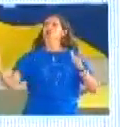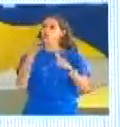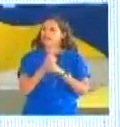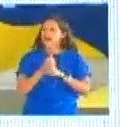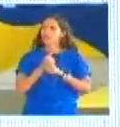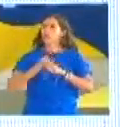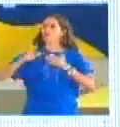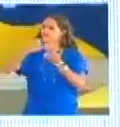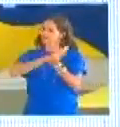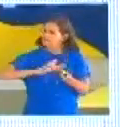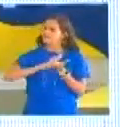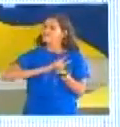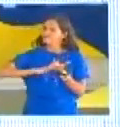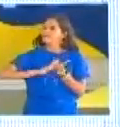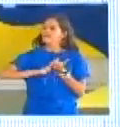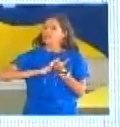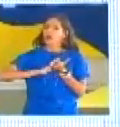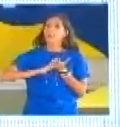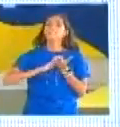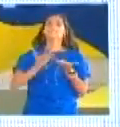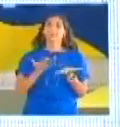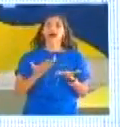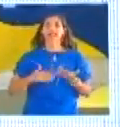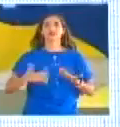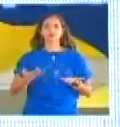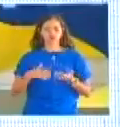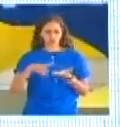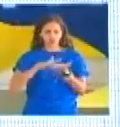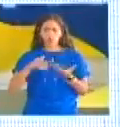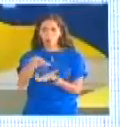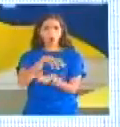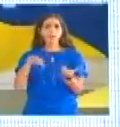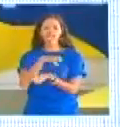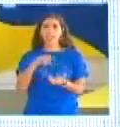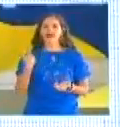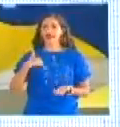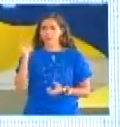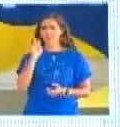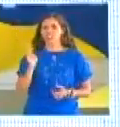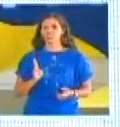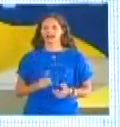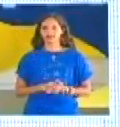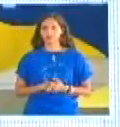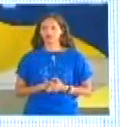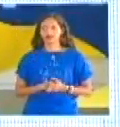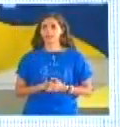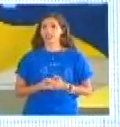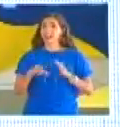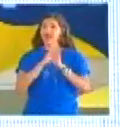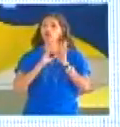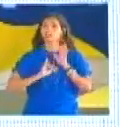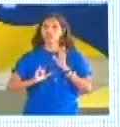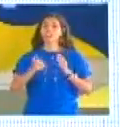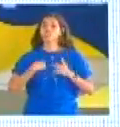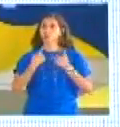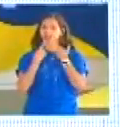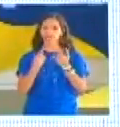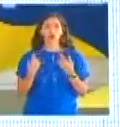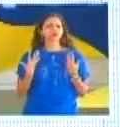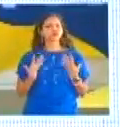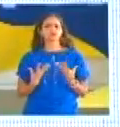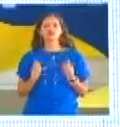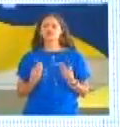reencontrarnos, reconciliarnos para resolver y solucionar los problemas que tenemos los venezolanos. La constituyente, yo digo con